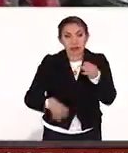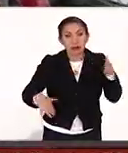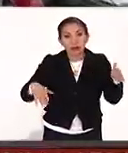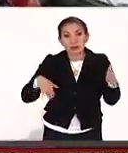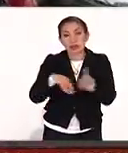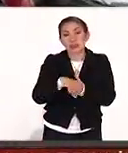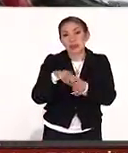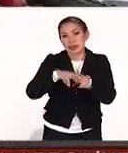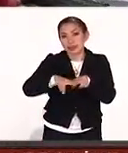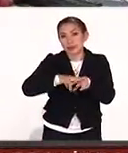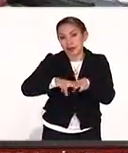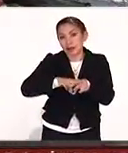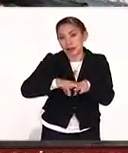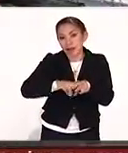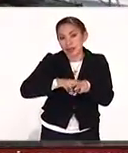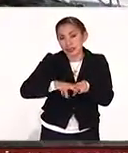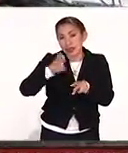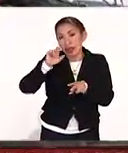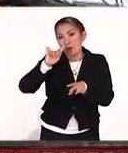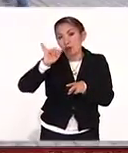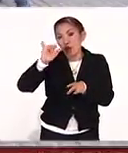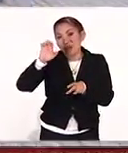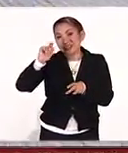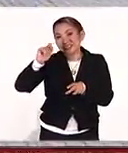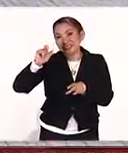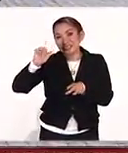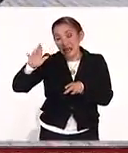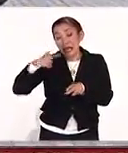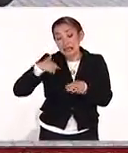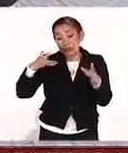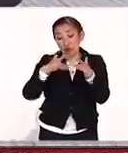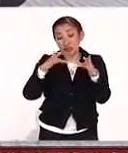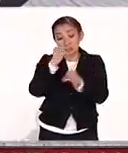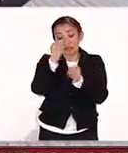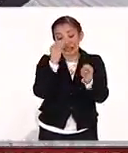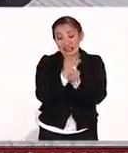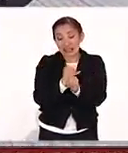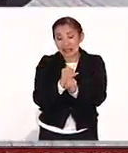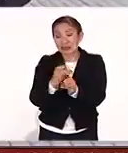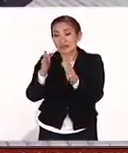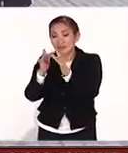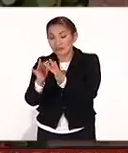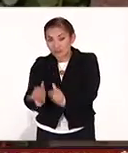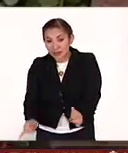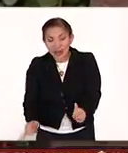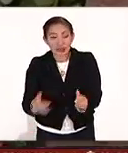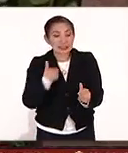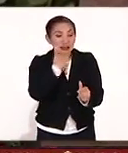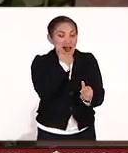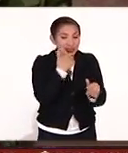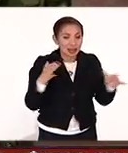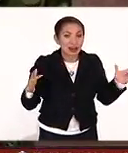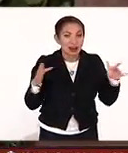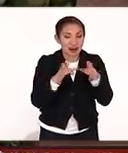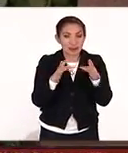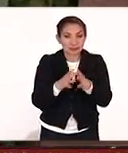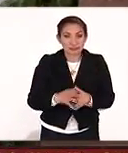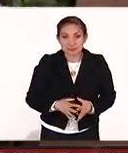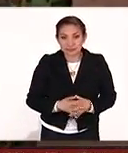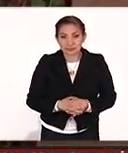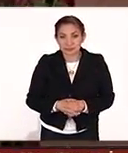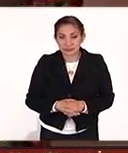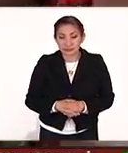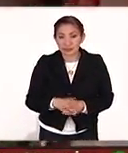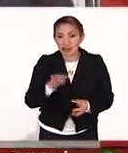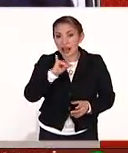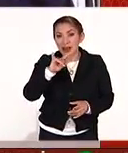estación de ferrocarril del Eurostar, que son los contactos internacionales que tiene abiertos permanentemente este país.